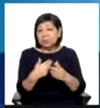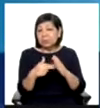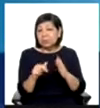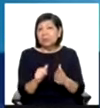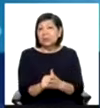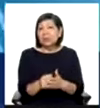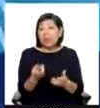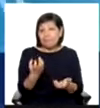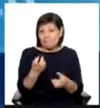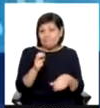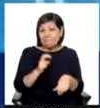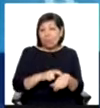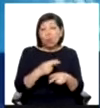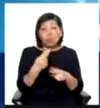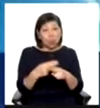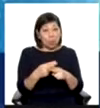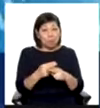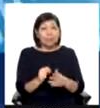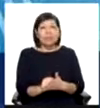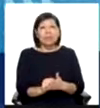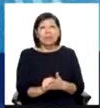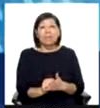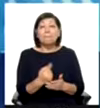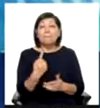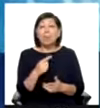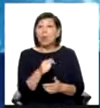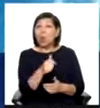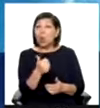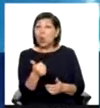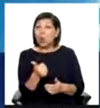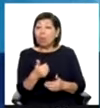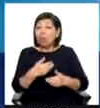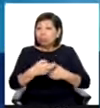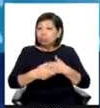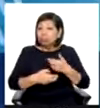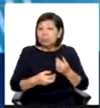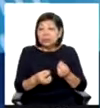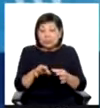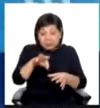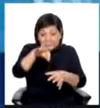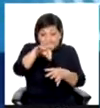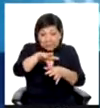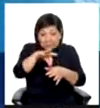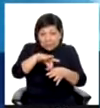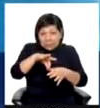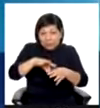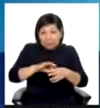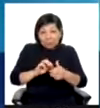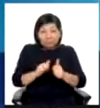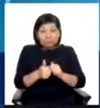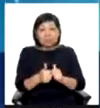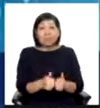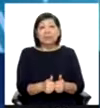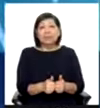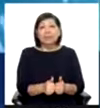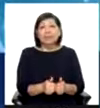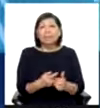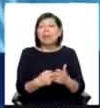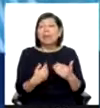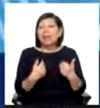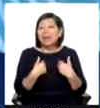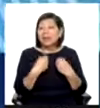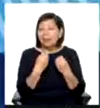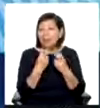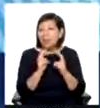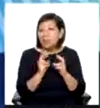liberamos la papa con su nombre, y por otro lado la producción de la semilla y la transferencia. Y la transferencia tiene que